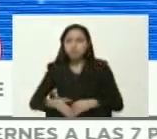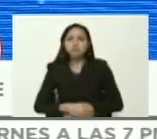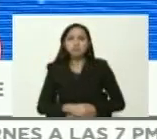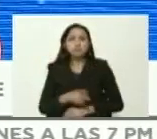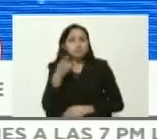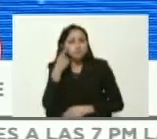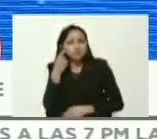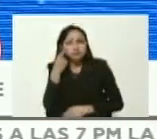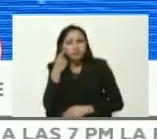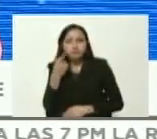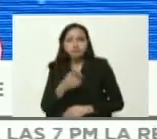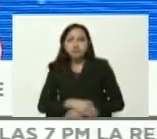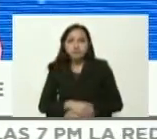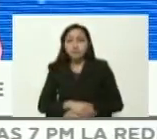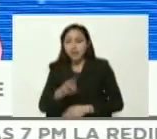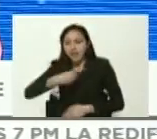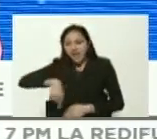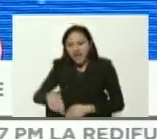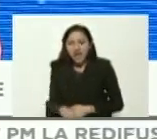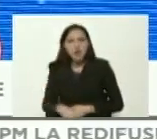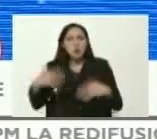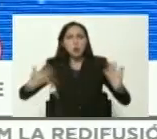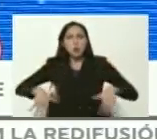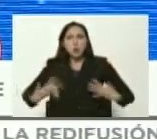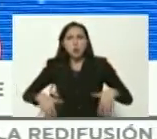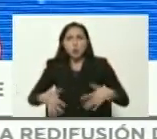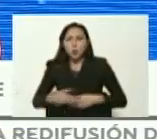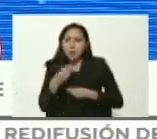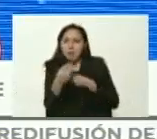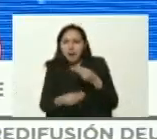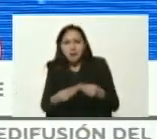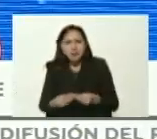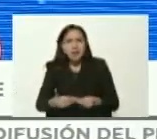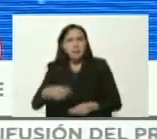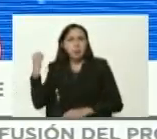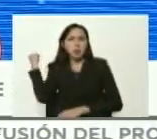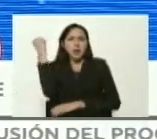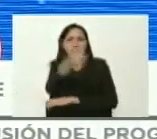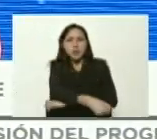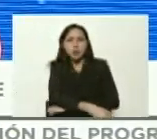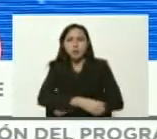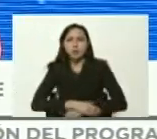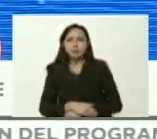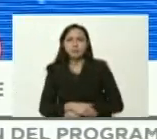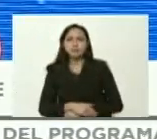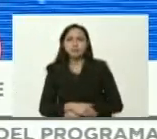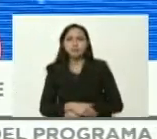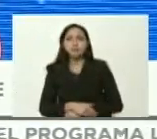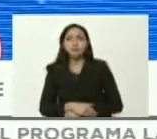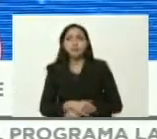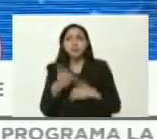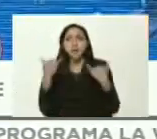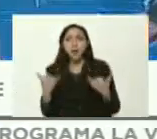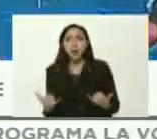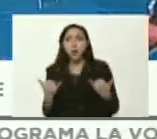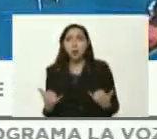Y ahora ellos, desesperados por su derrota y su aislamiento, al